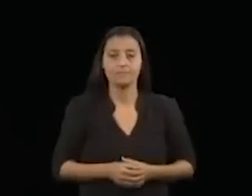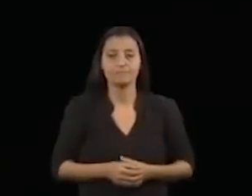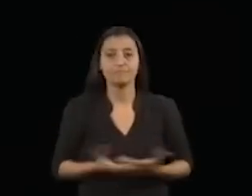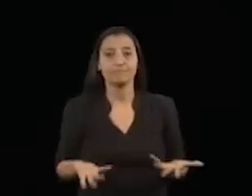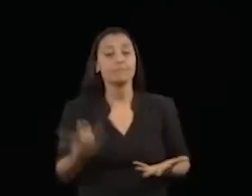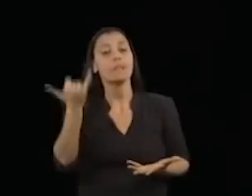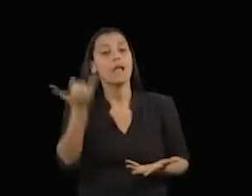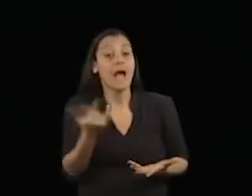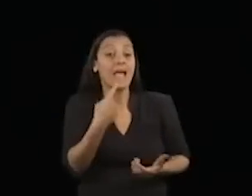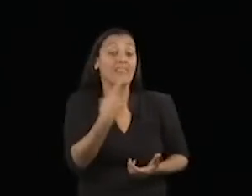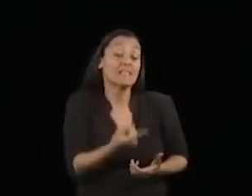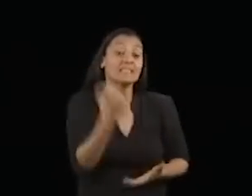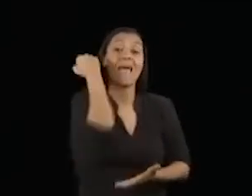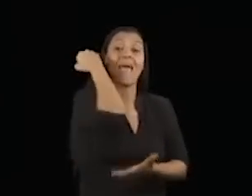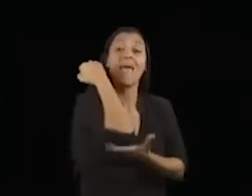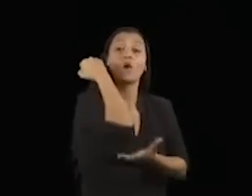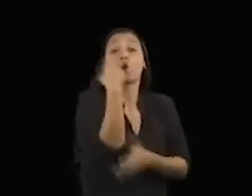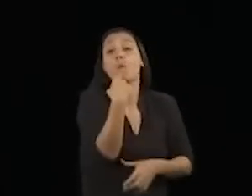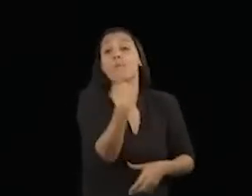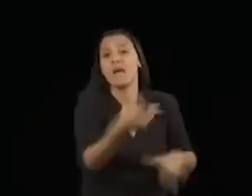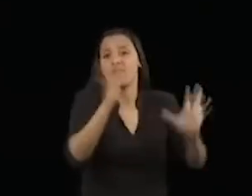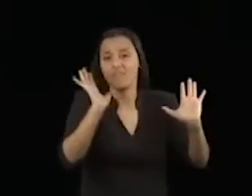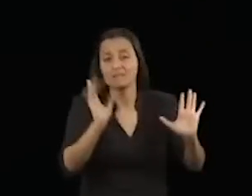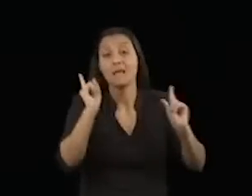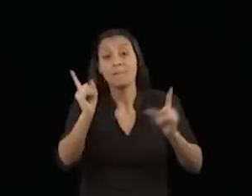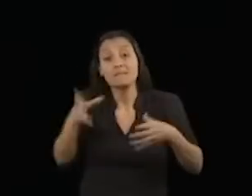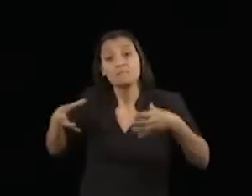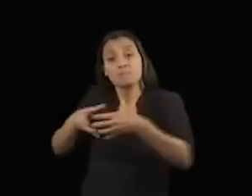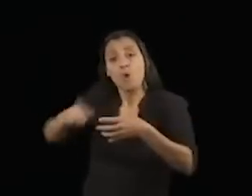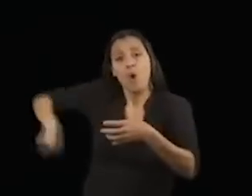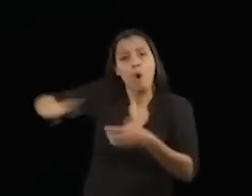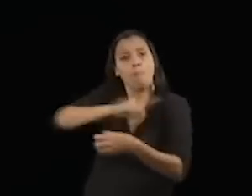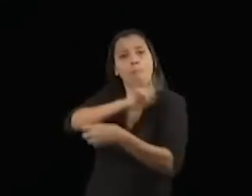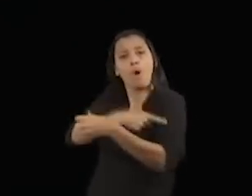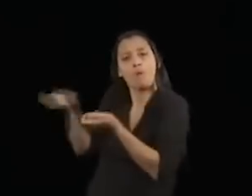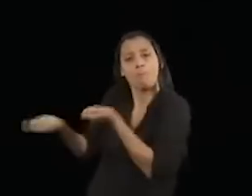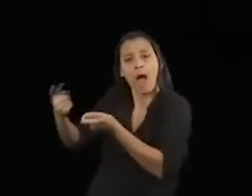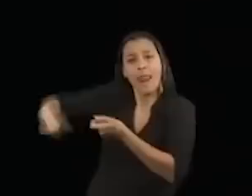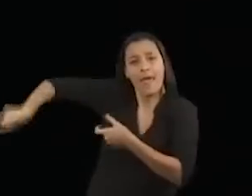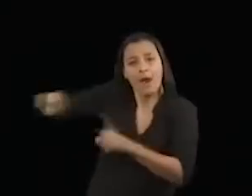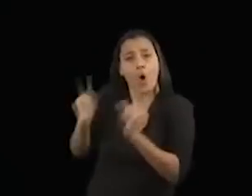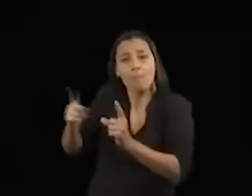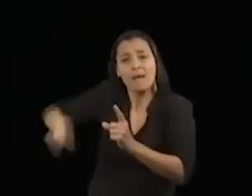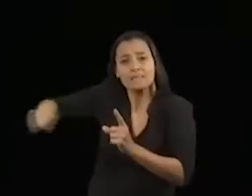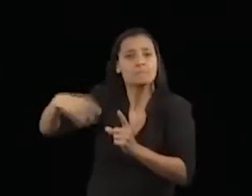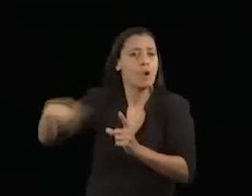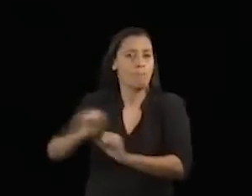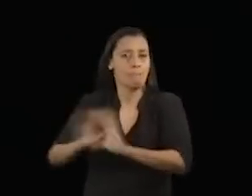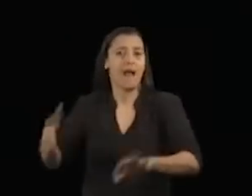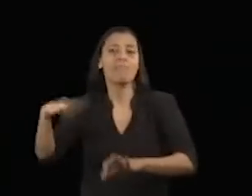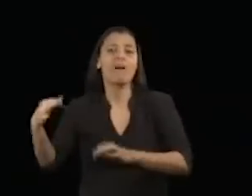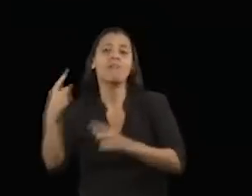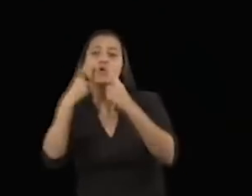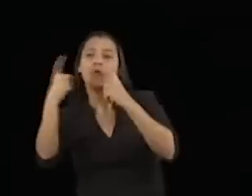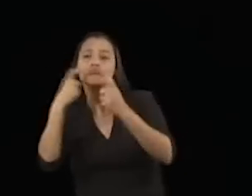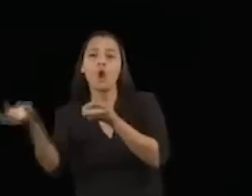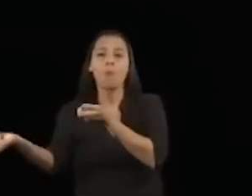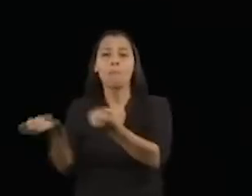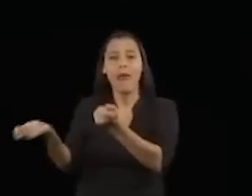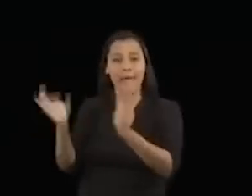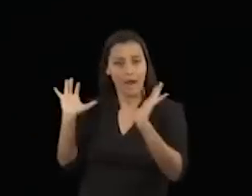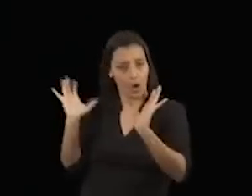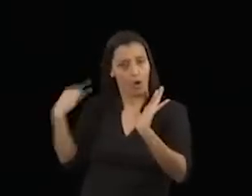la teoría económica convencional, los monopolios son malos y hay que regularlos. Y